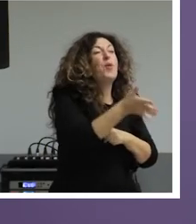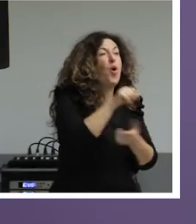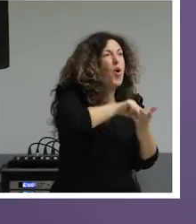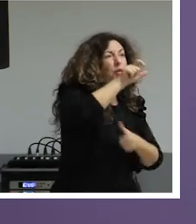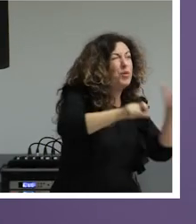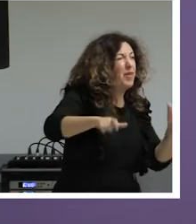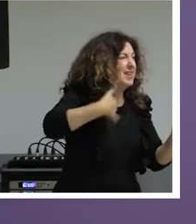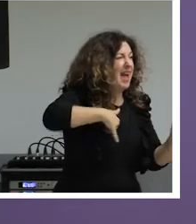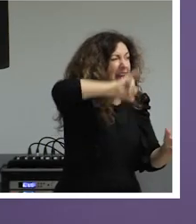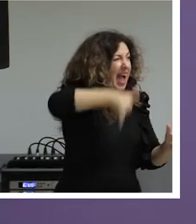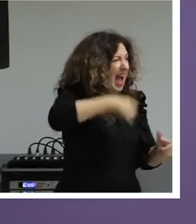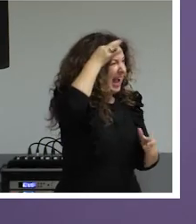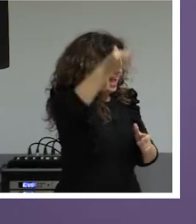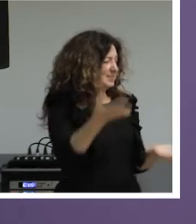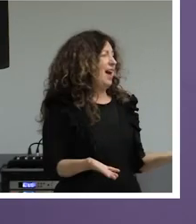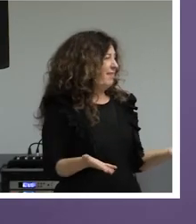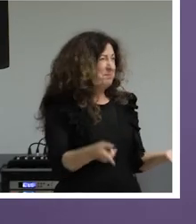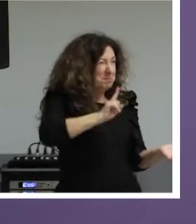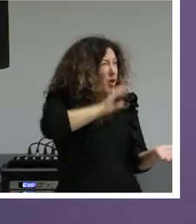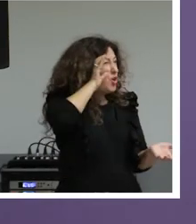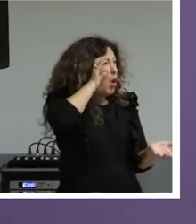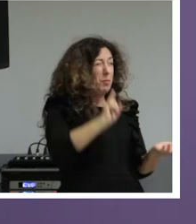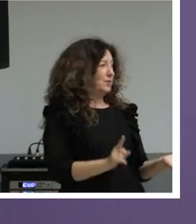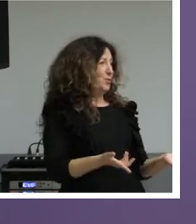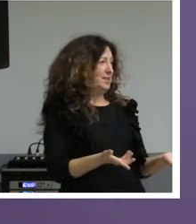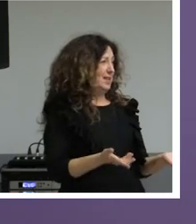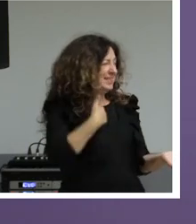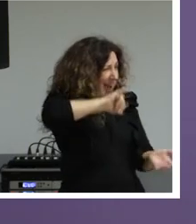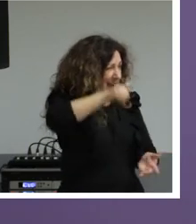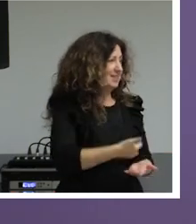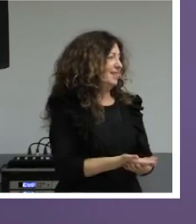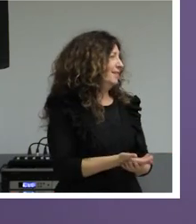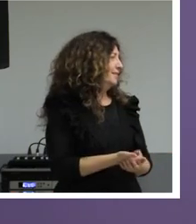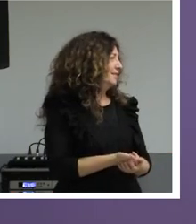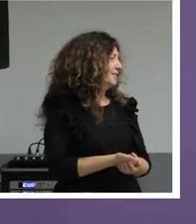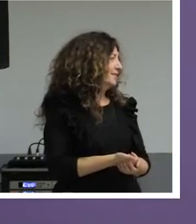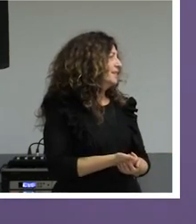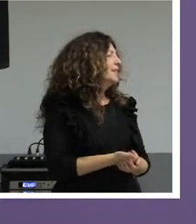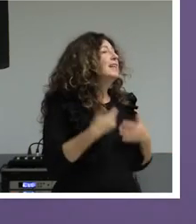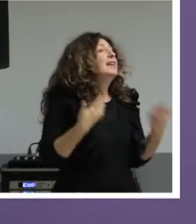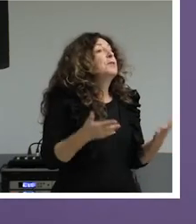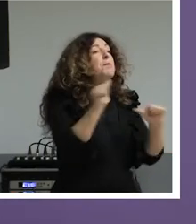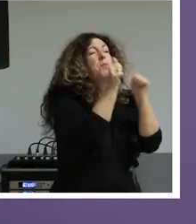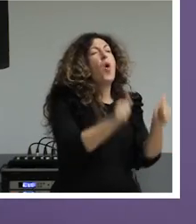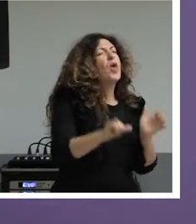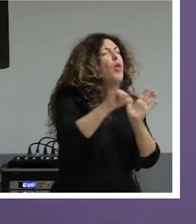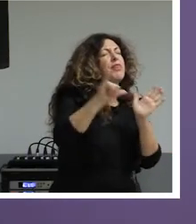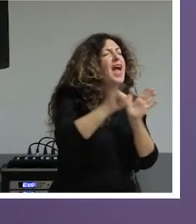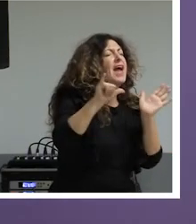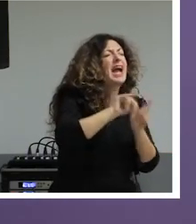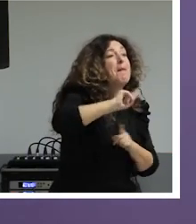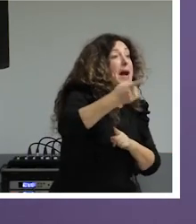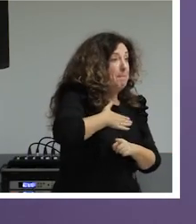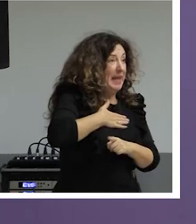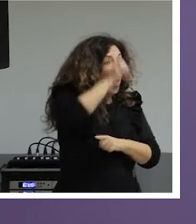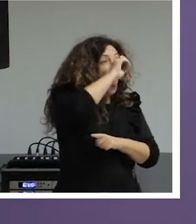es un modelo fallido es un modelo fallido no funciona hay que cambiarlo y hay que cambiarlo porque la